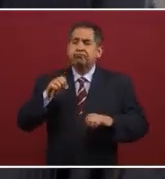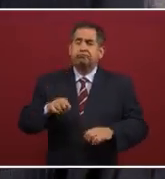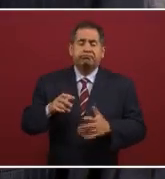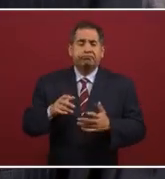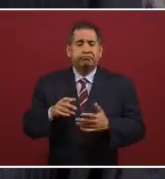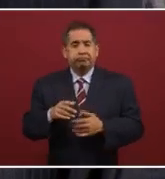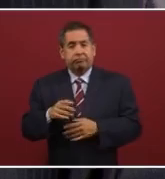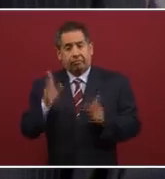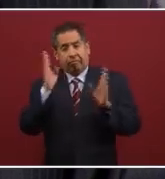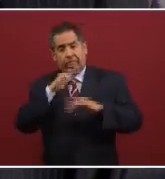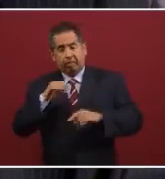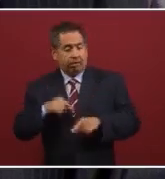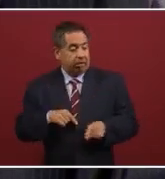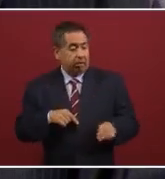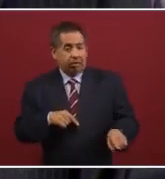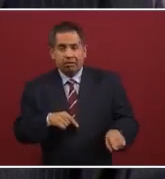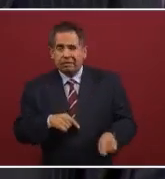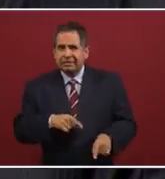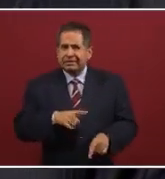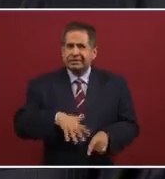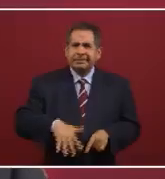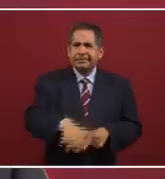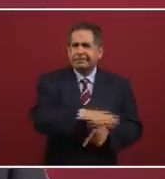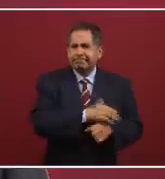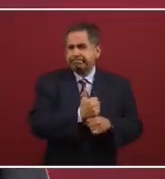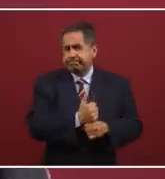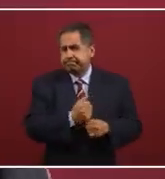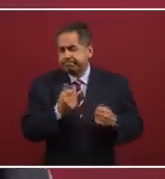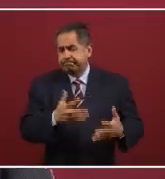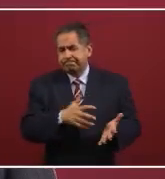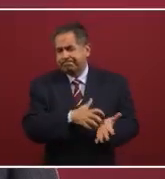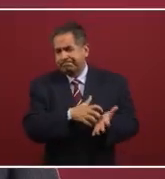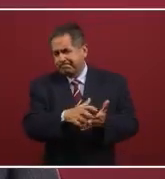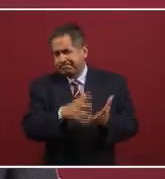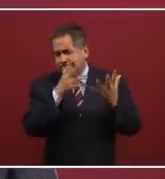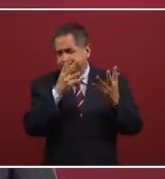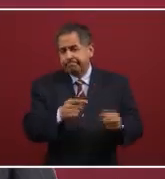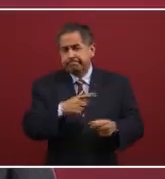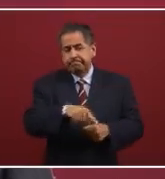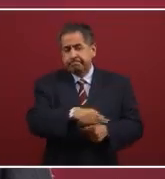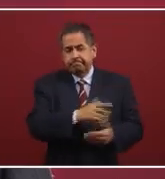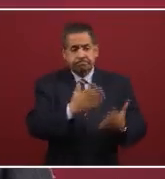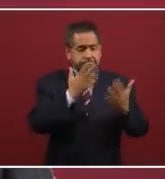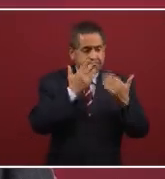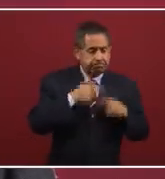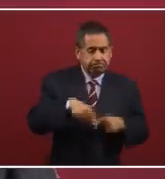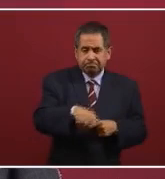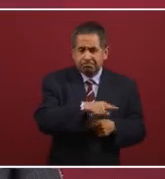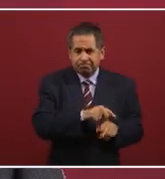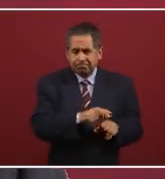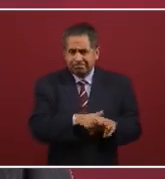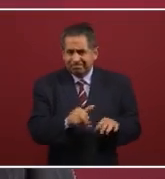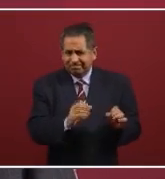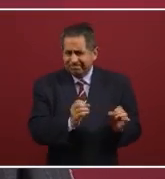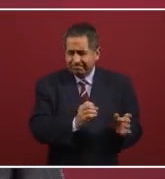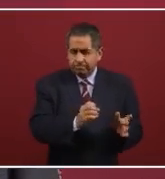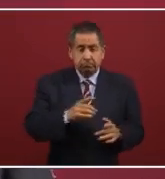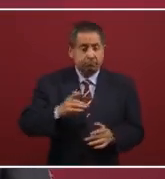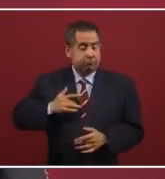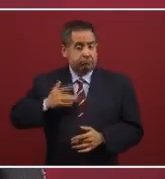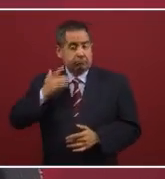existan muchos, en el caso de México, millones, que carecen hasta de lo más